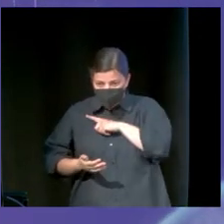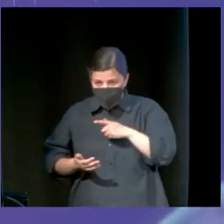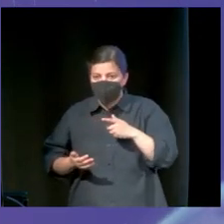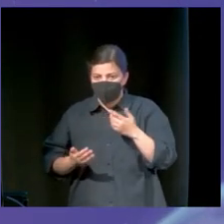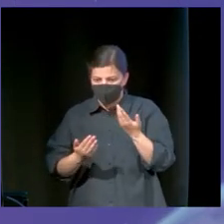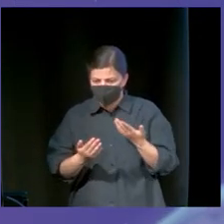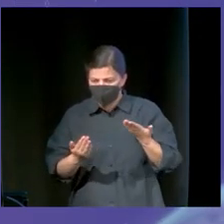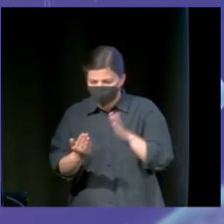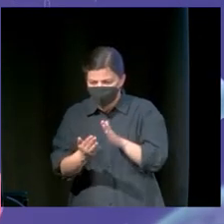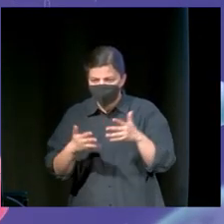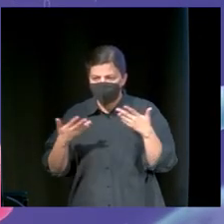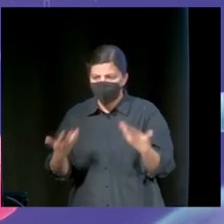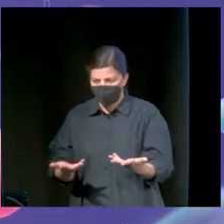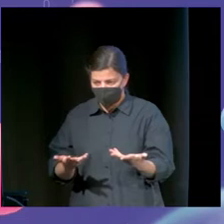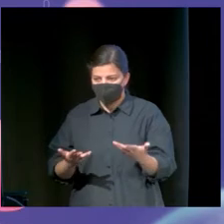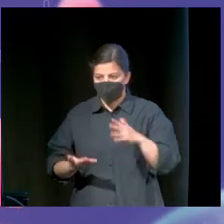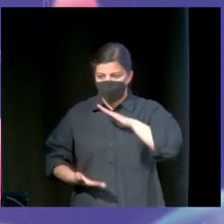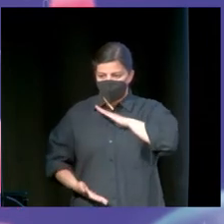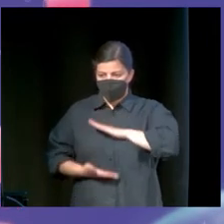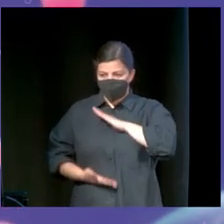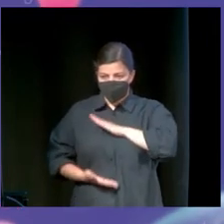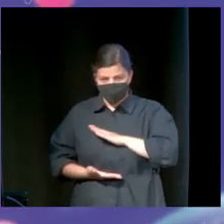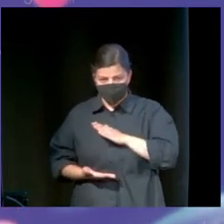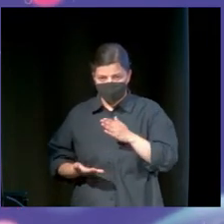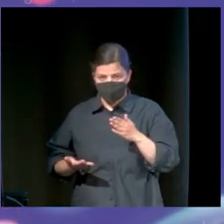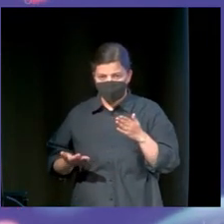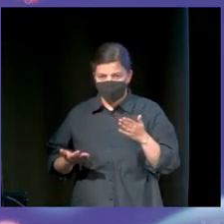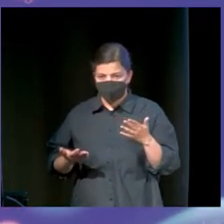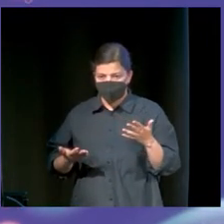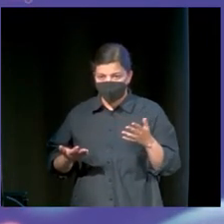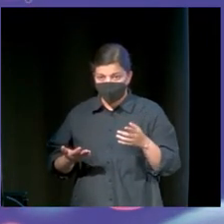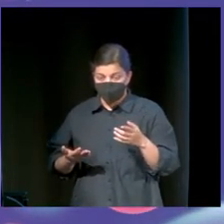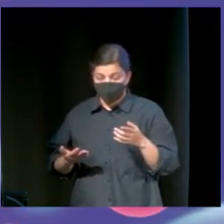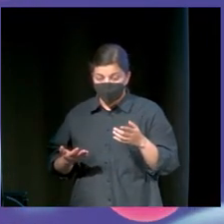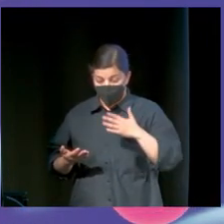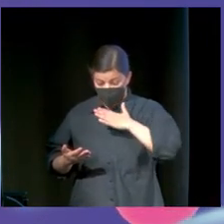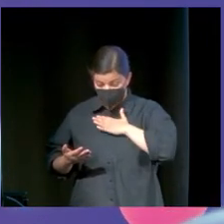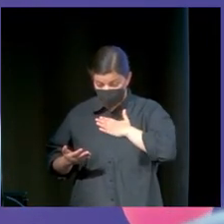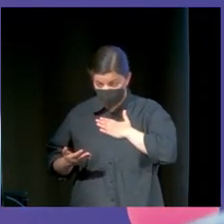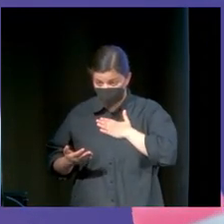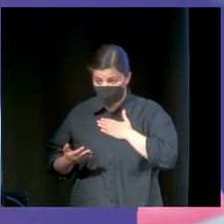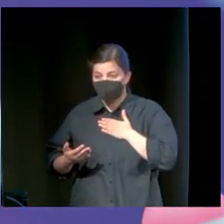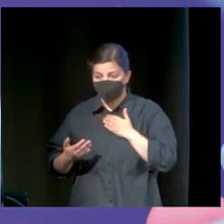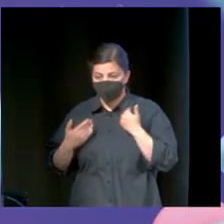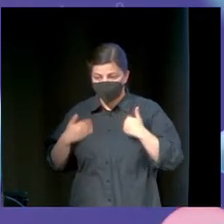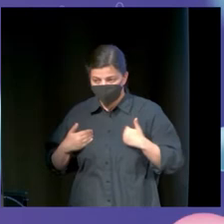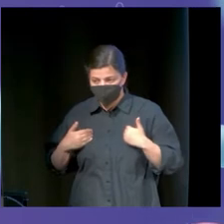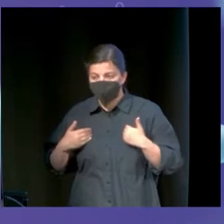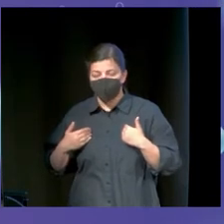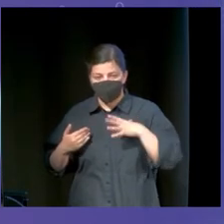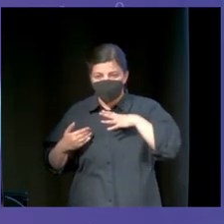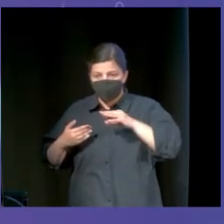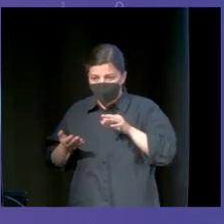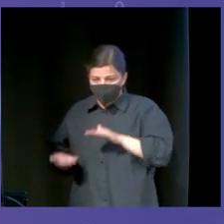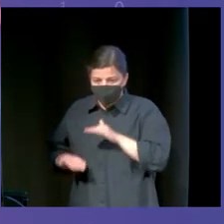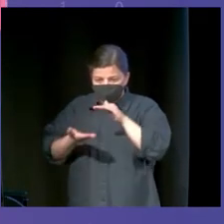enfrentando es esa capacidad en la que tus propiedades van a ser te las vas a poder